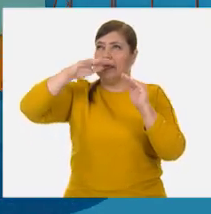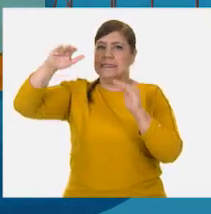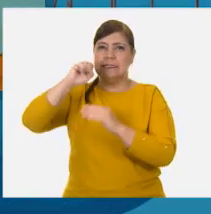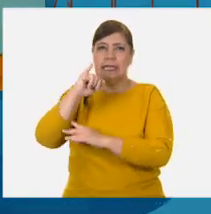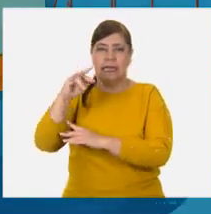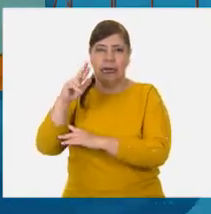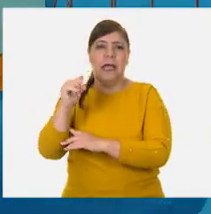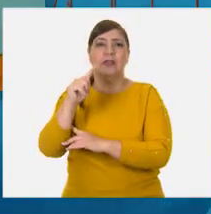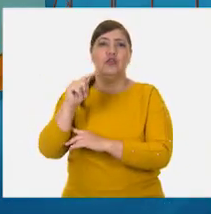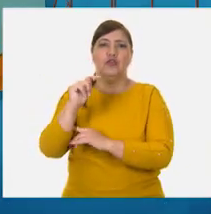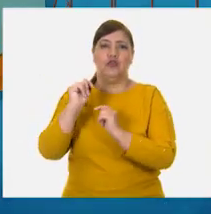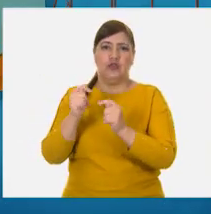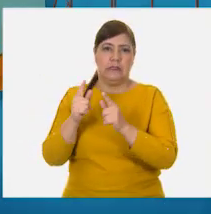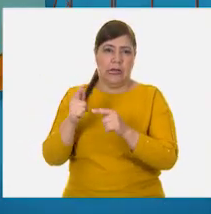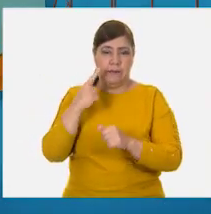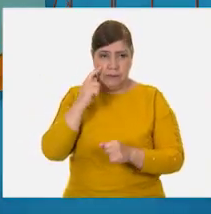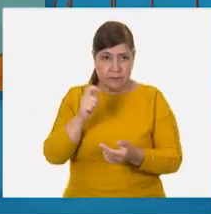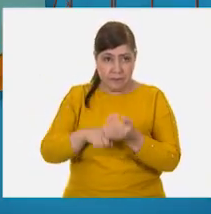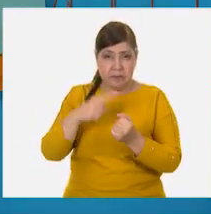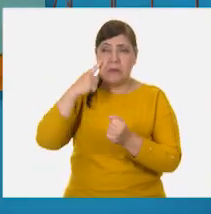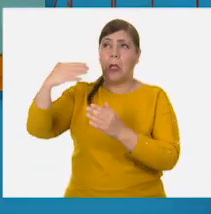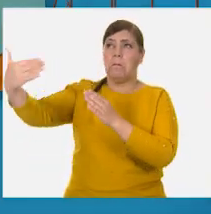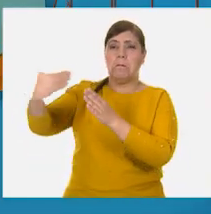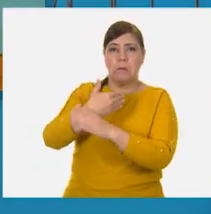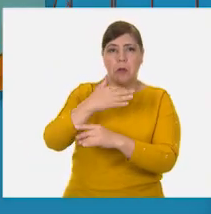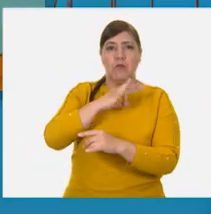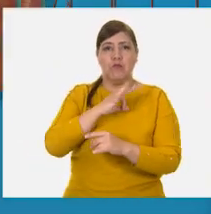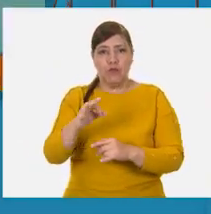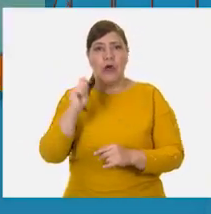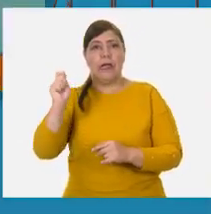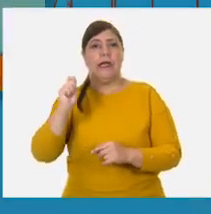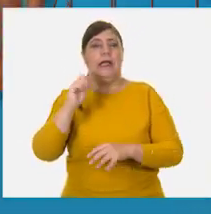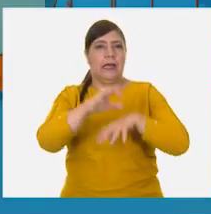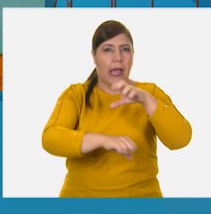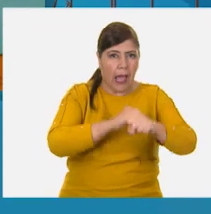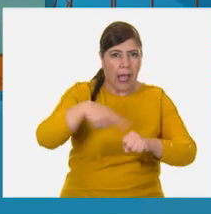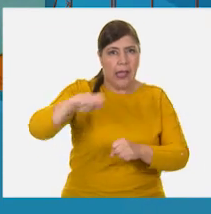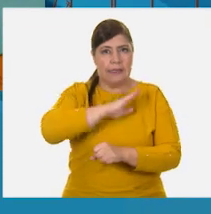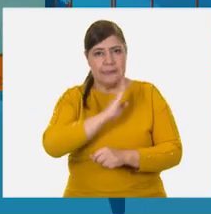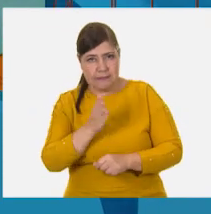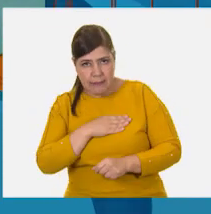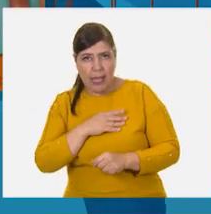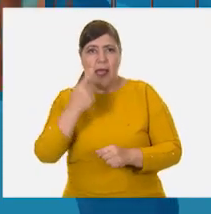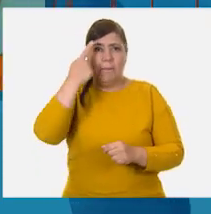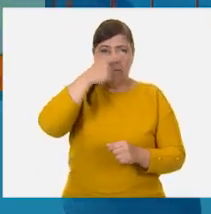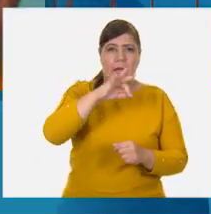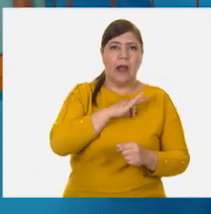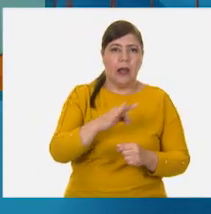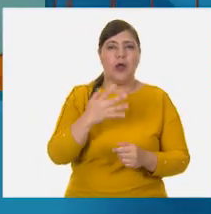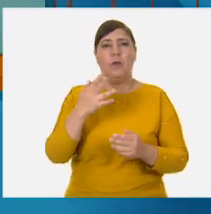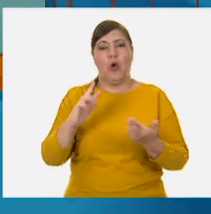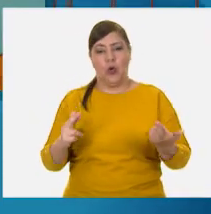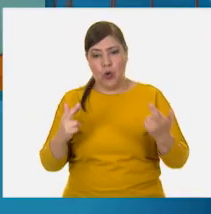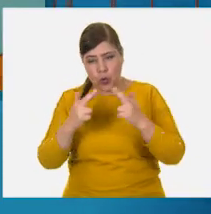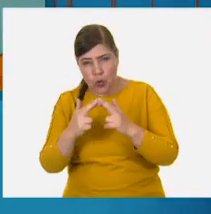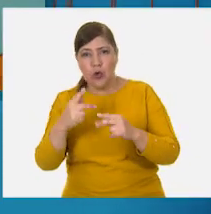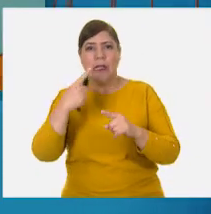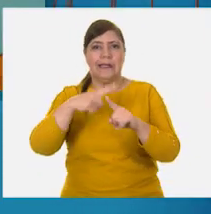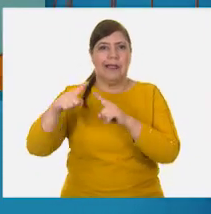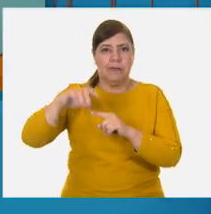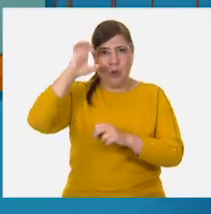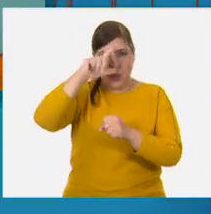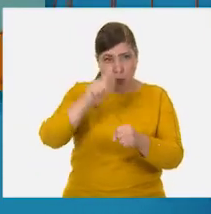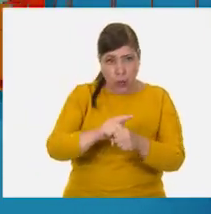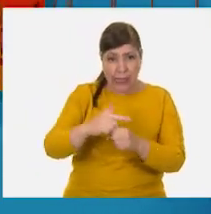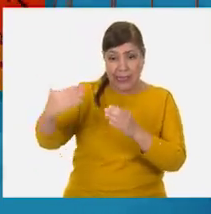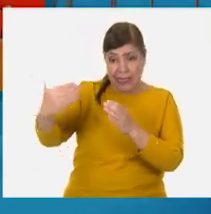Esta tierra fue puerta de entrada para la conquista, la religión, la imprenta, el orden colonial y el español como nueva lengua. Por estas